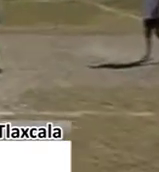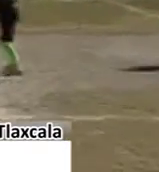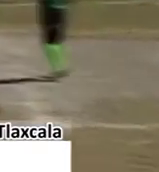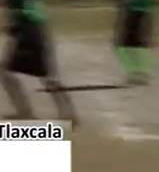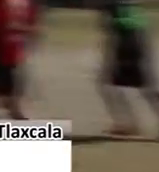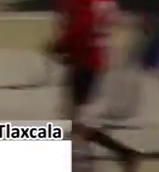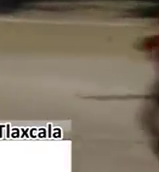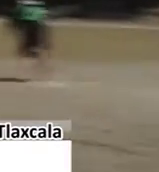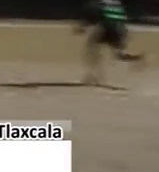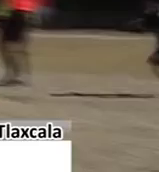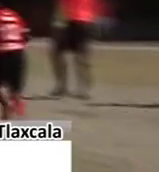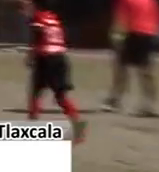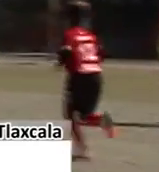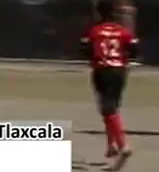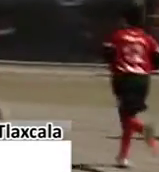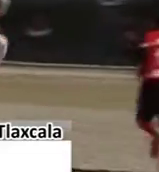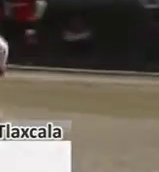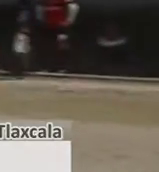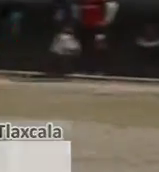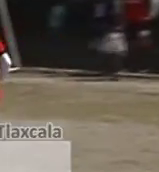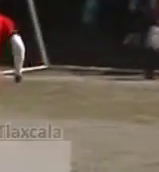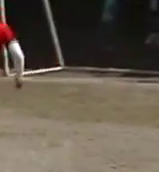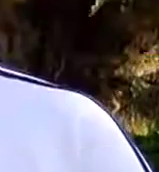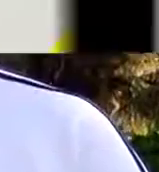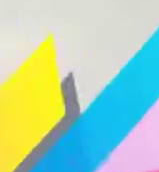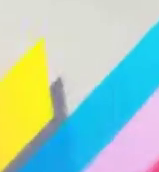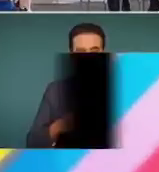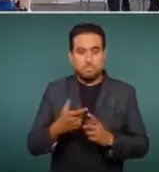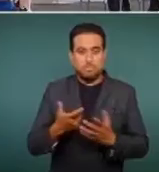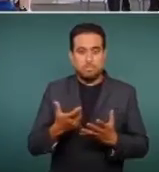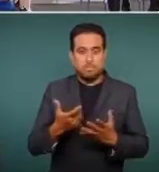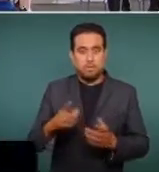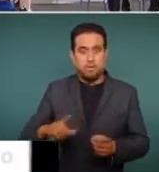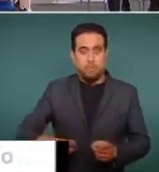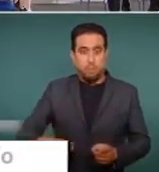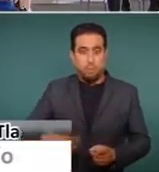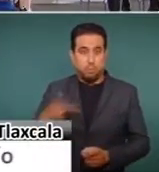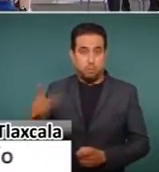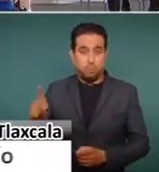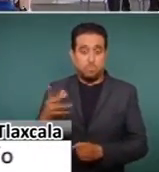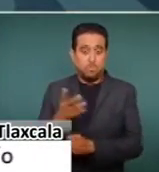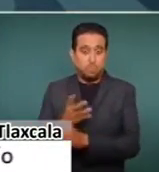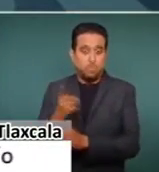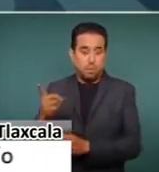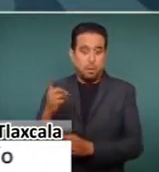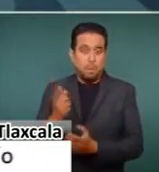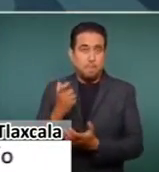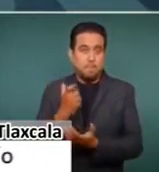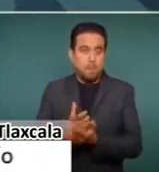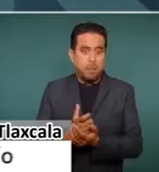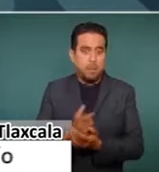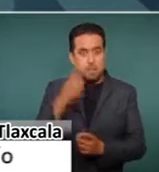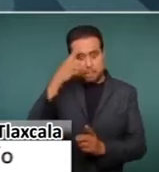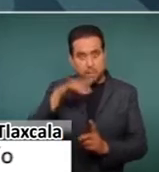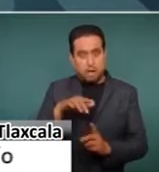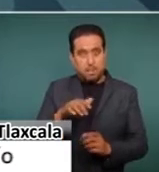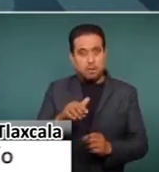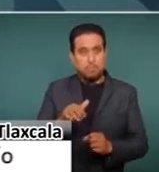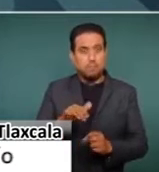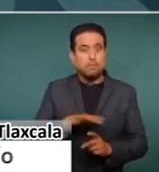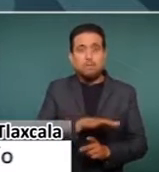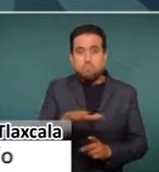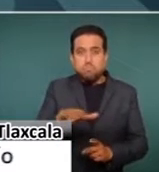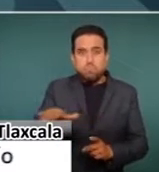Sanitaria Nacional por COVID-19, ya no serán los mismos. El presidente Andrés Manuel López Obrador inició este miércoles una gira de trabajo